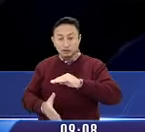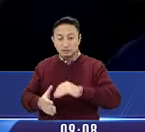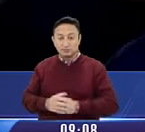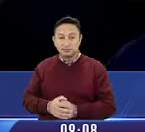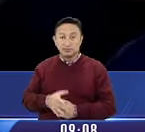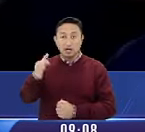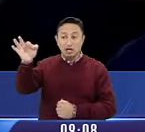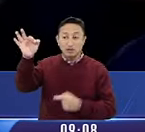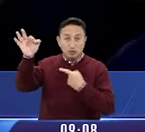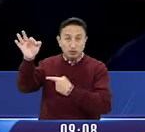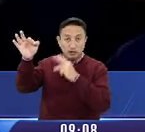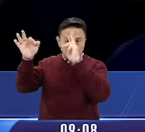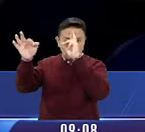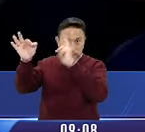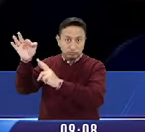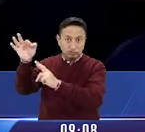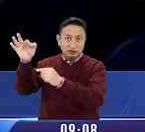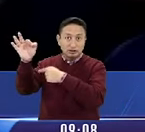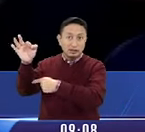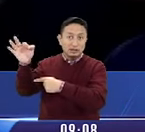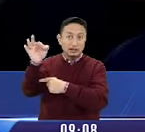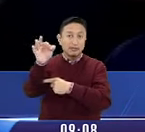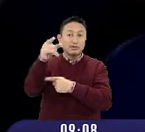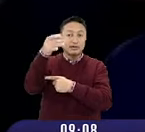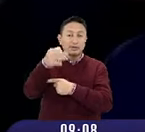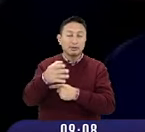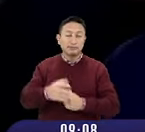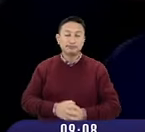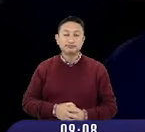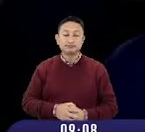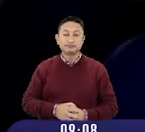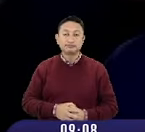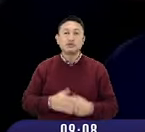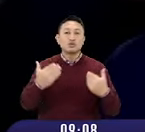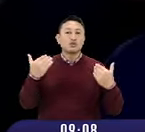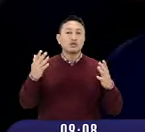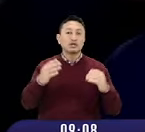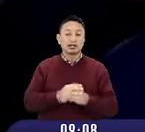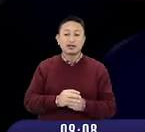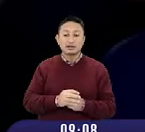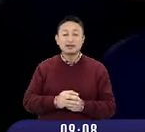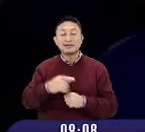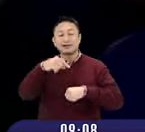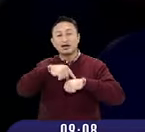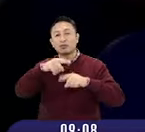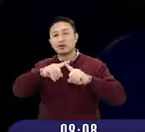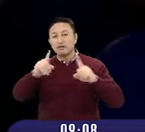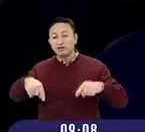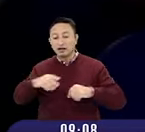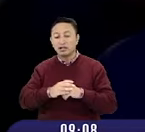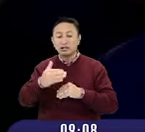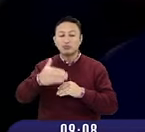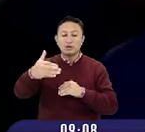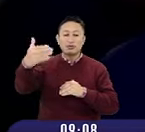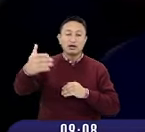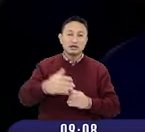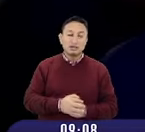que nos tenemos que remitir para hablar del cumplimiento de la consulta. Cualquier cosa que esté por fuera que pueda llegar a ser